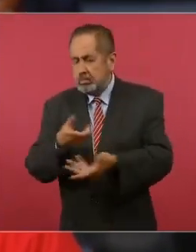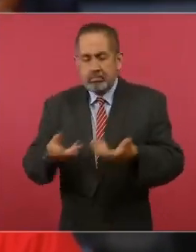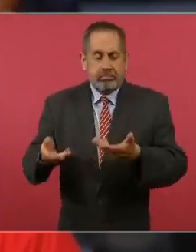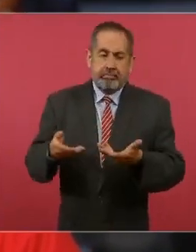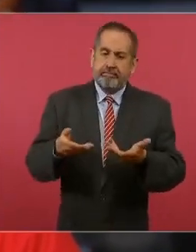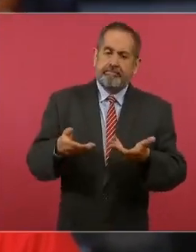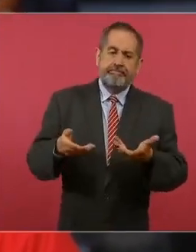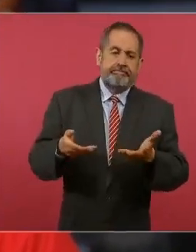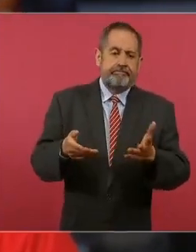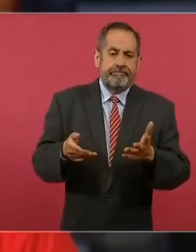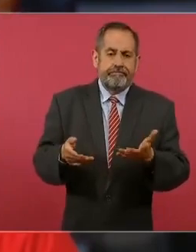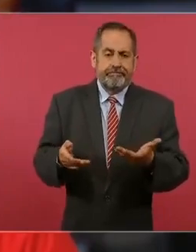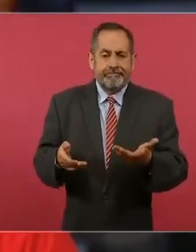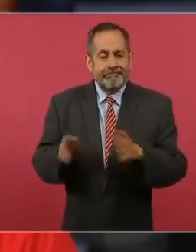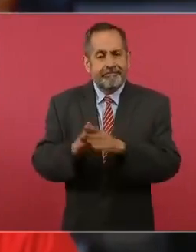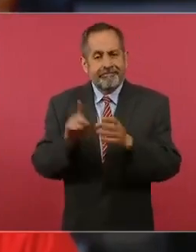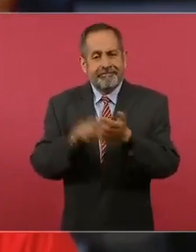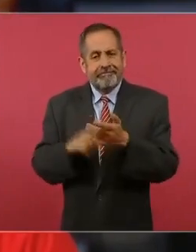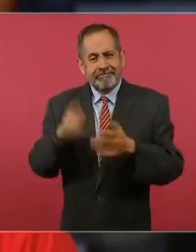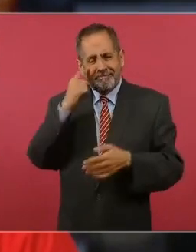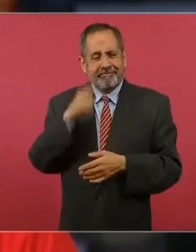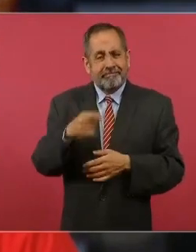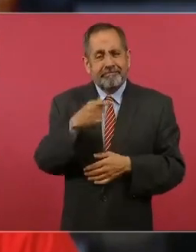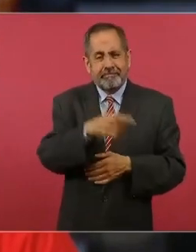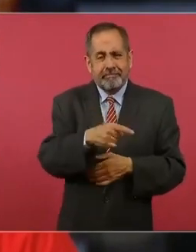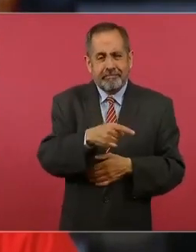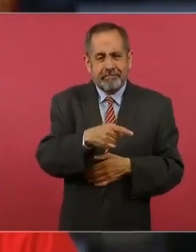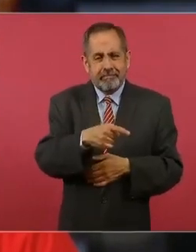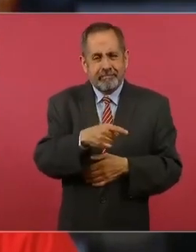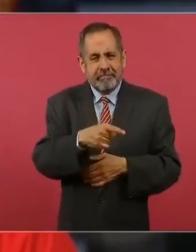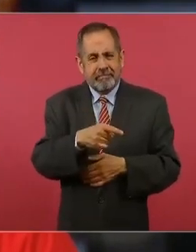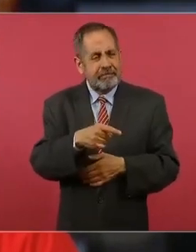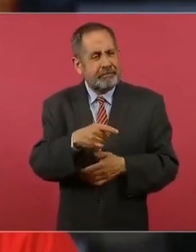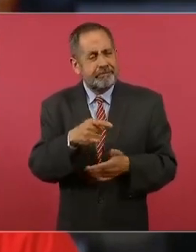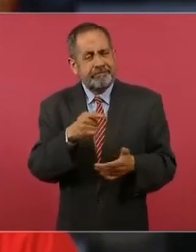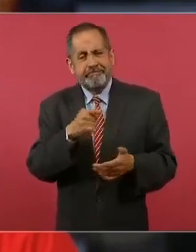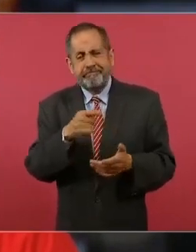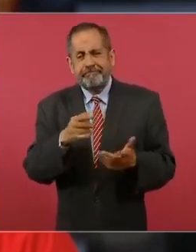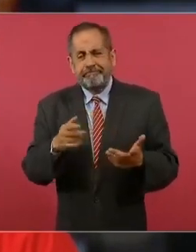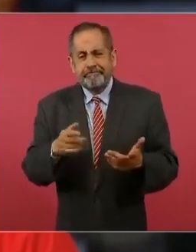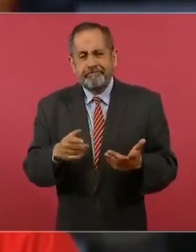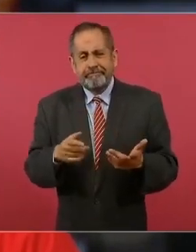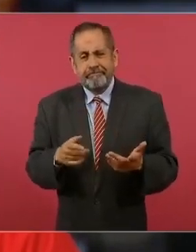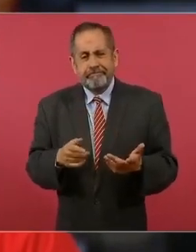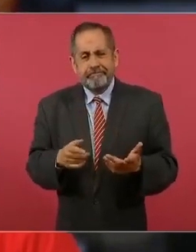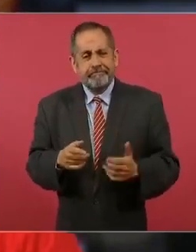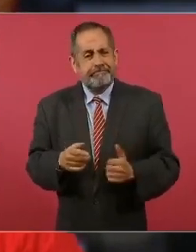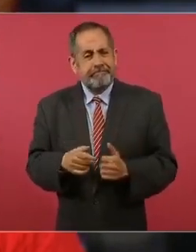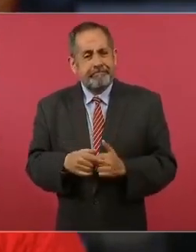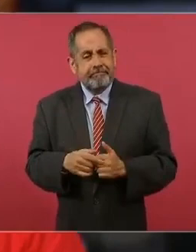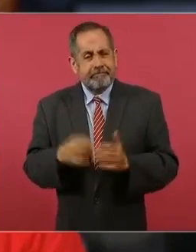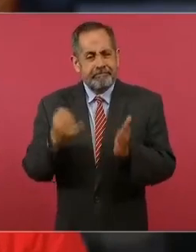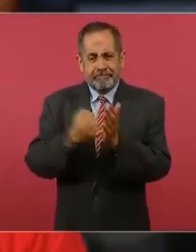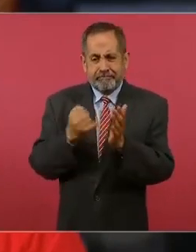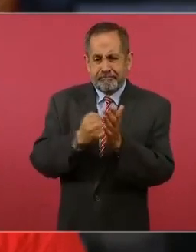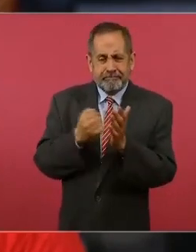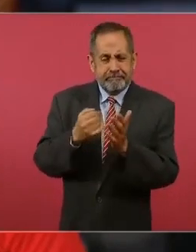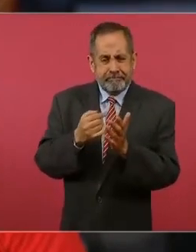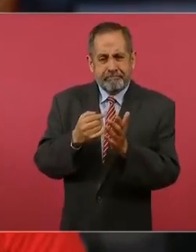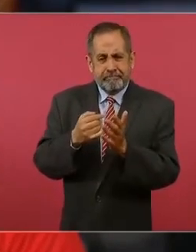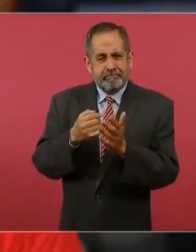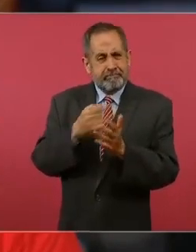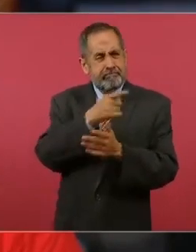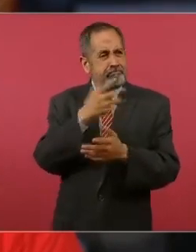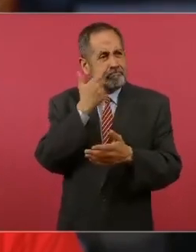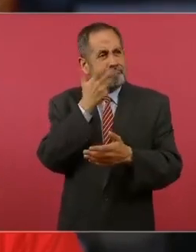no tanto como separarse del tema de los impuestos, pero sí quisiera